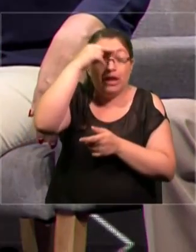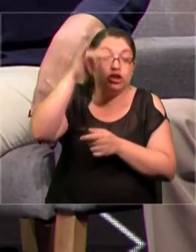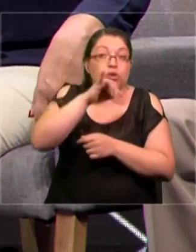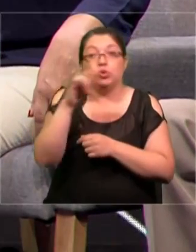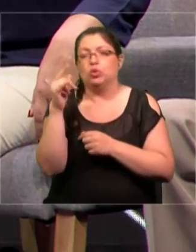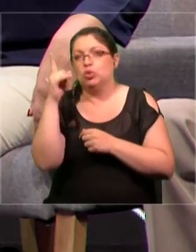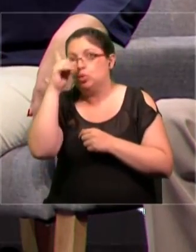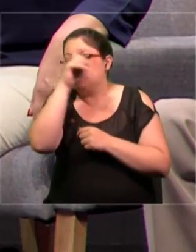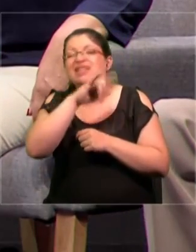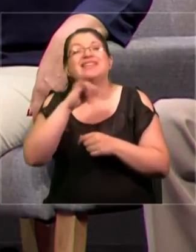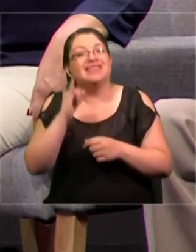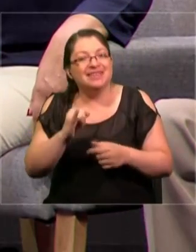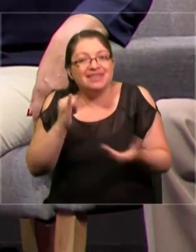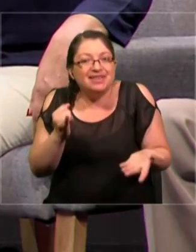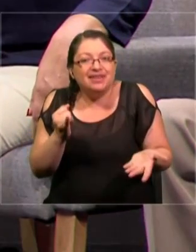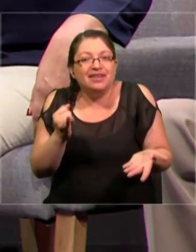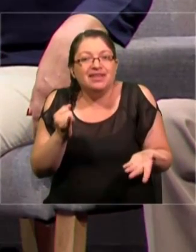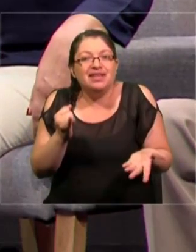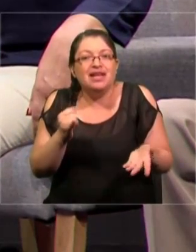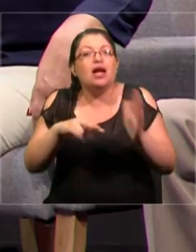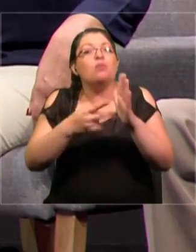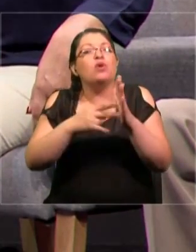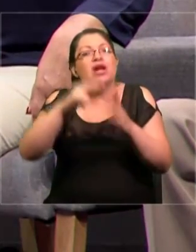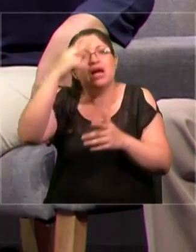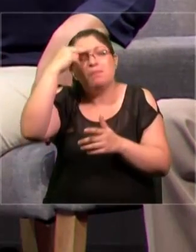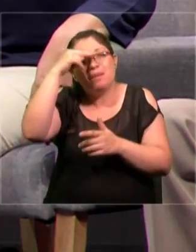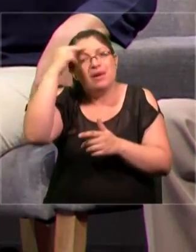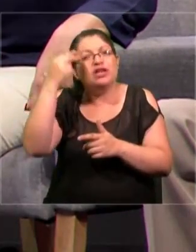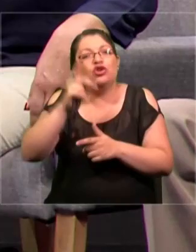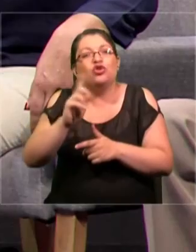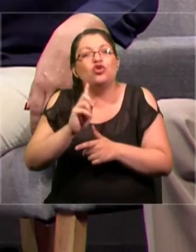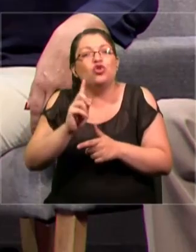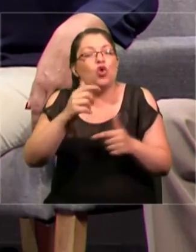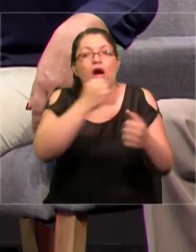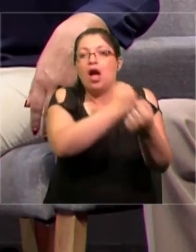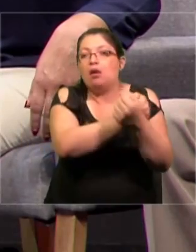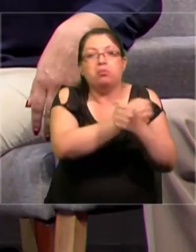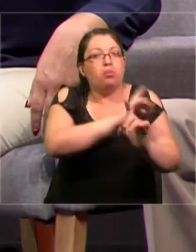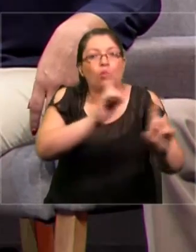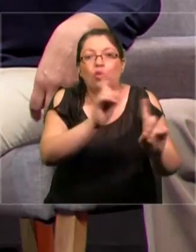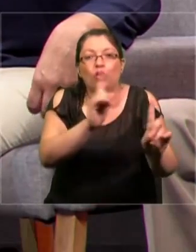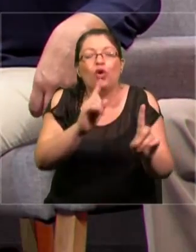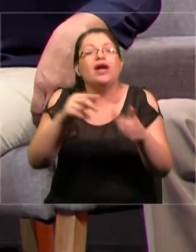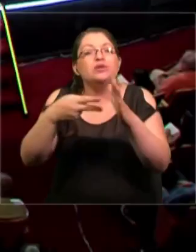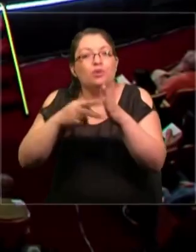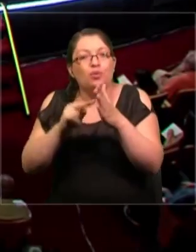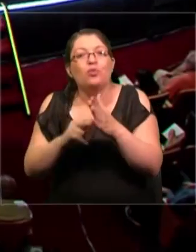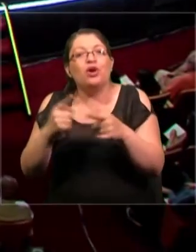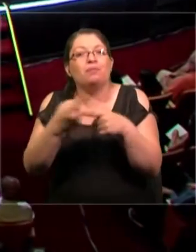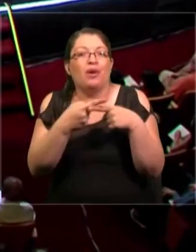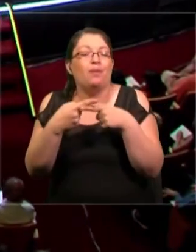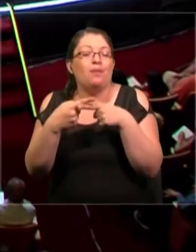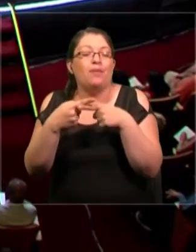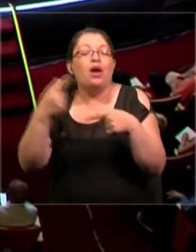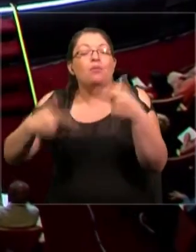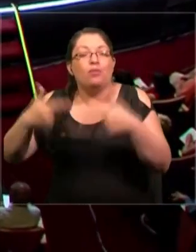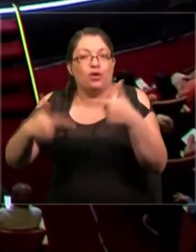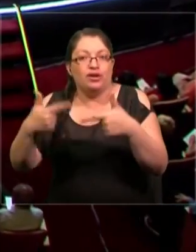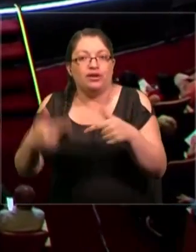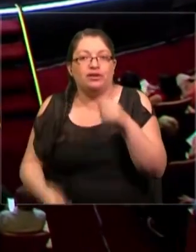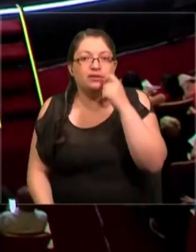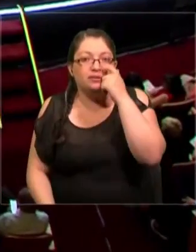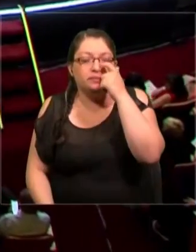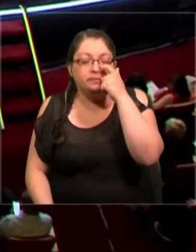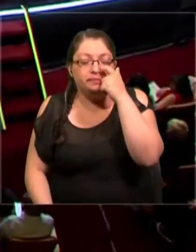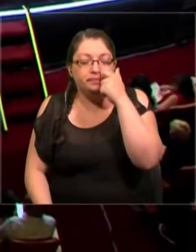difícil, es que efectivamente el problema de marzo no es un problema policial, sino es un problema político. Acá uno de